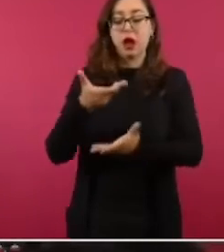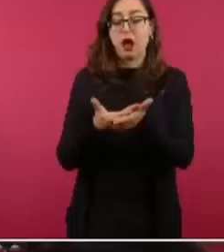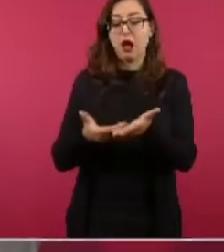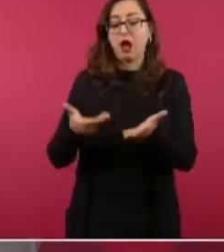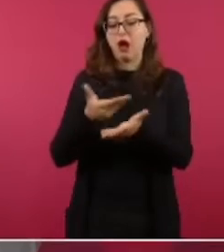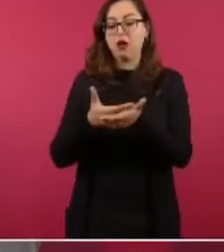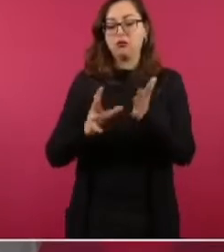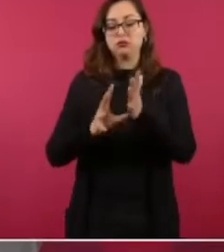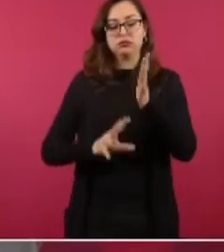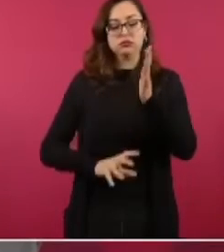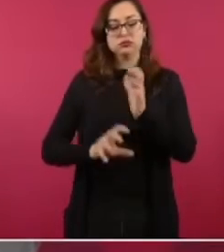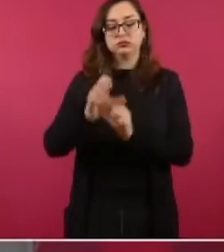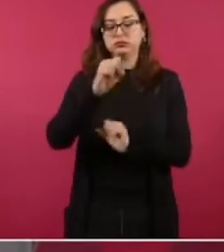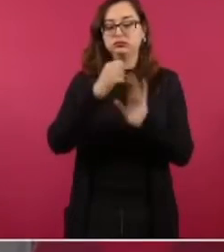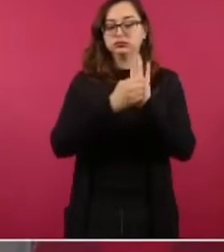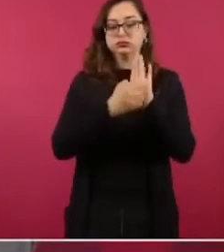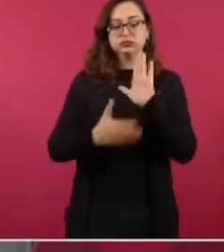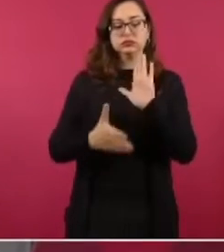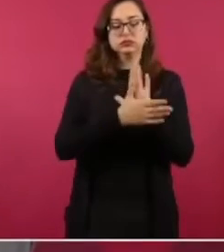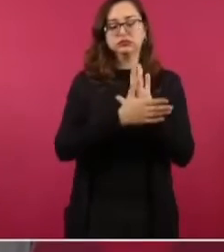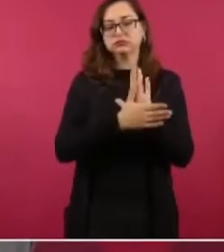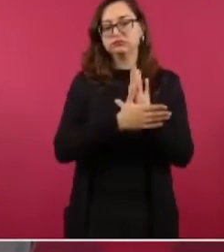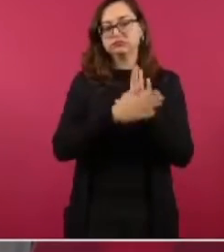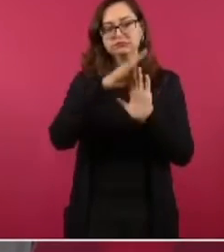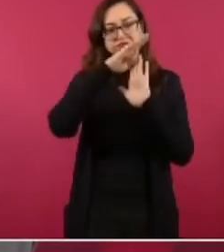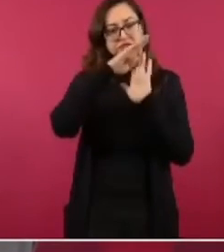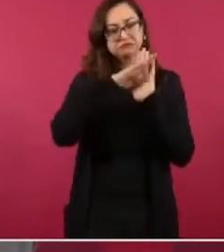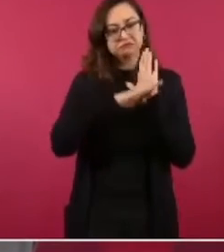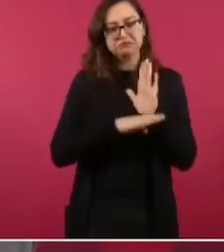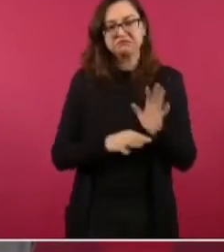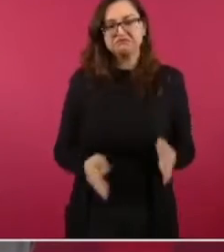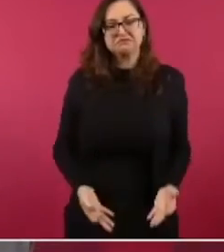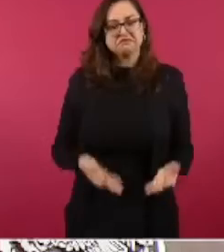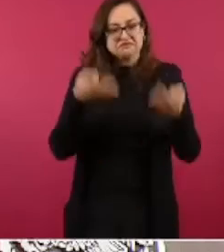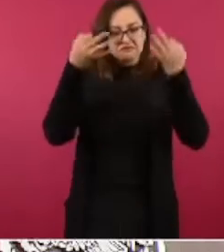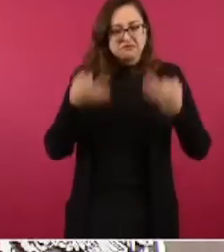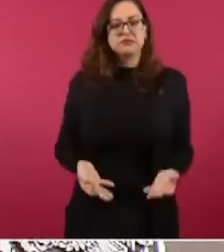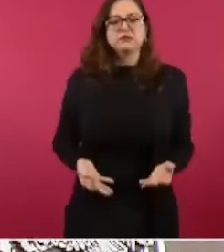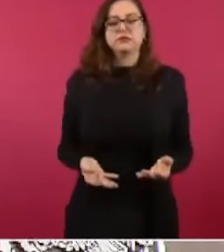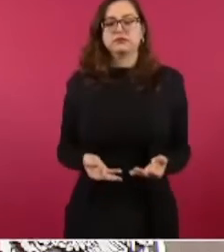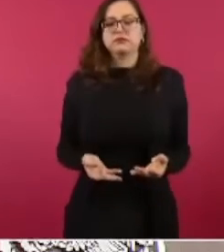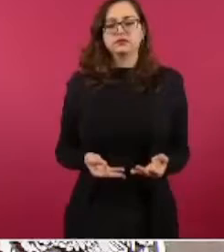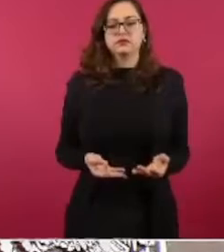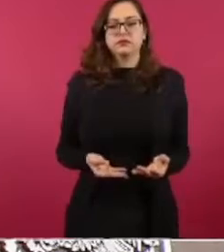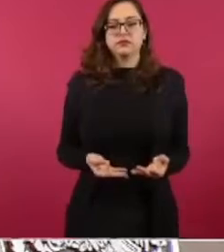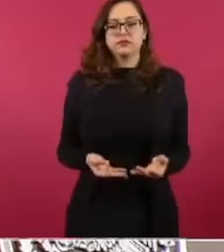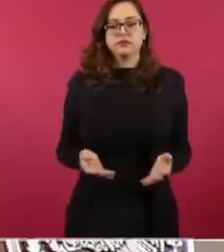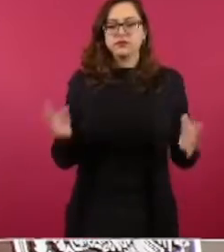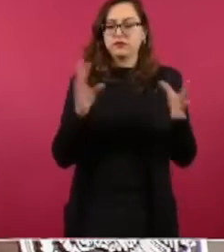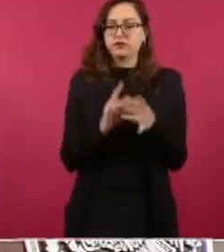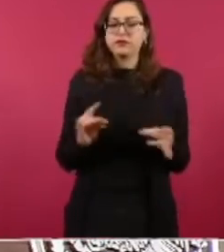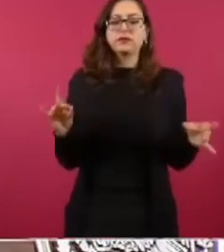pero muy clara, y viene desde